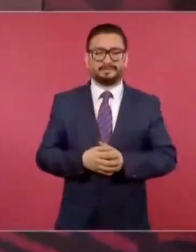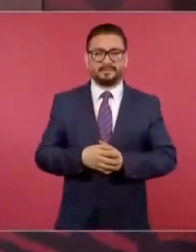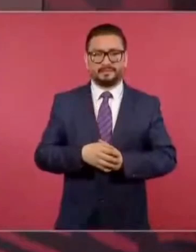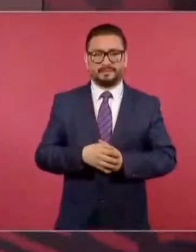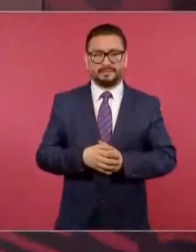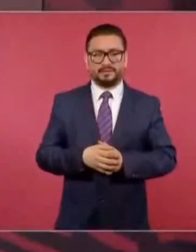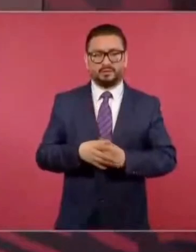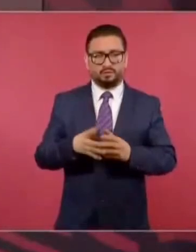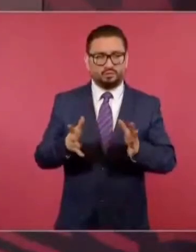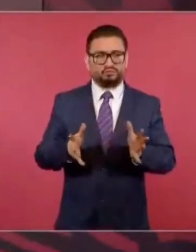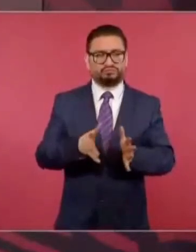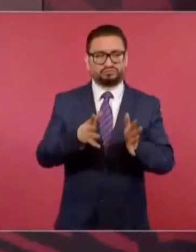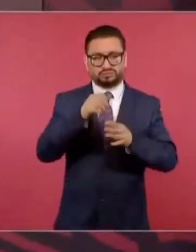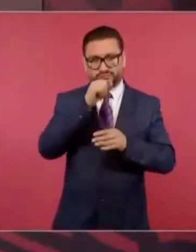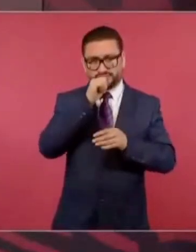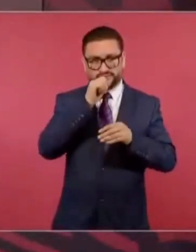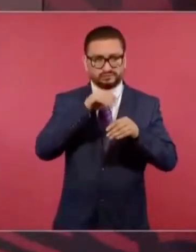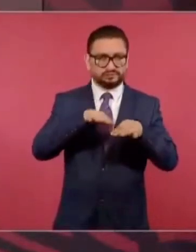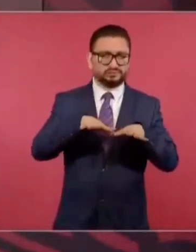promover